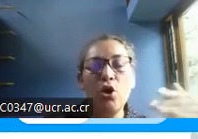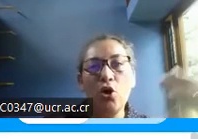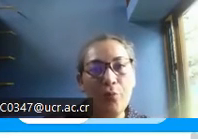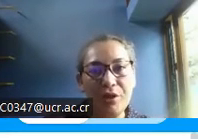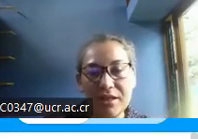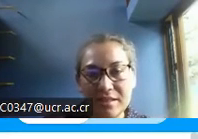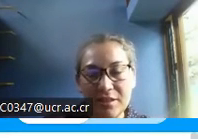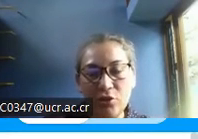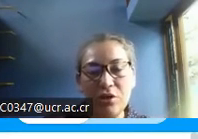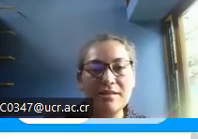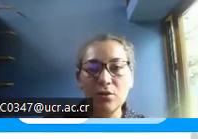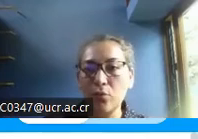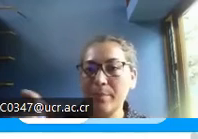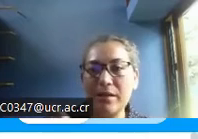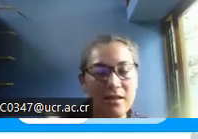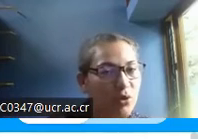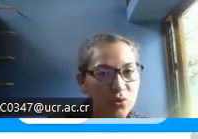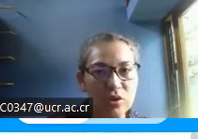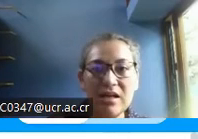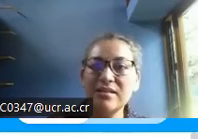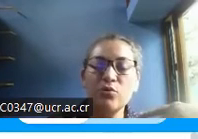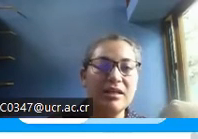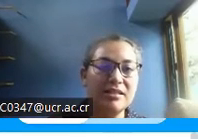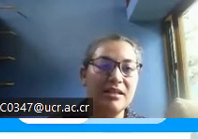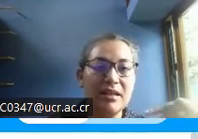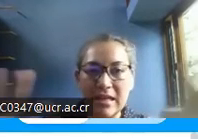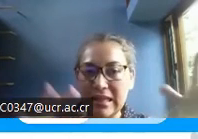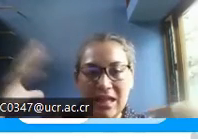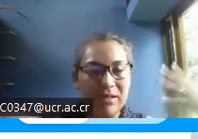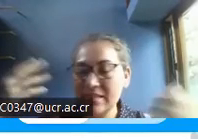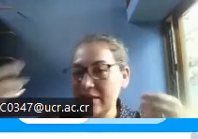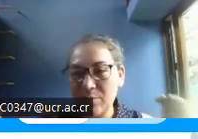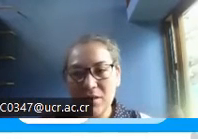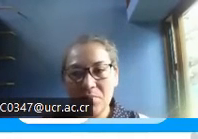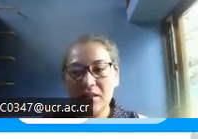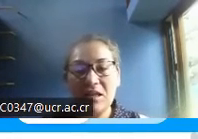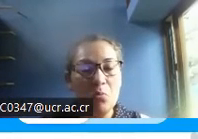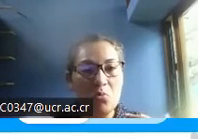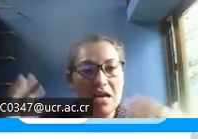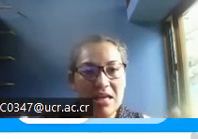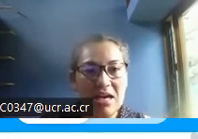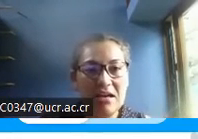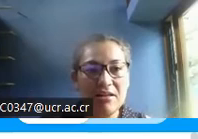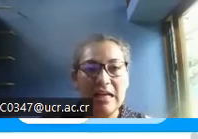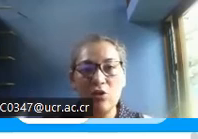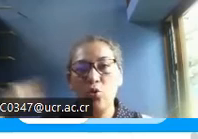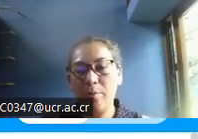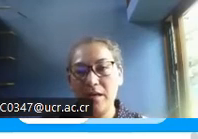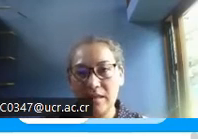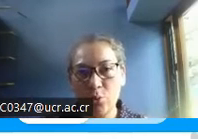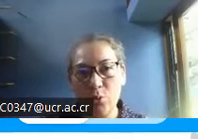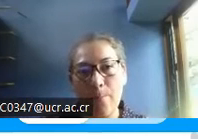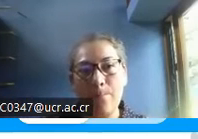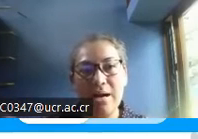mismo o pueden hacerlo en un papelito en sus casas o en el chat. Nada más así rápidamente, una idea y